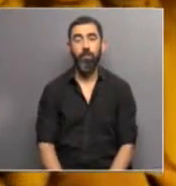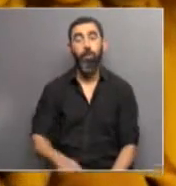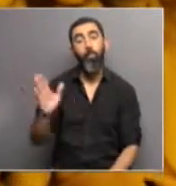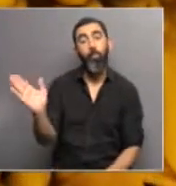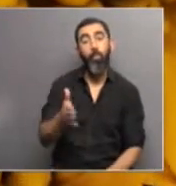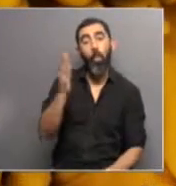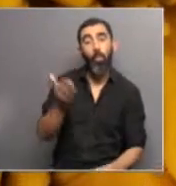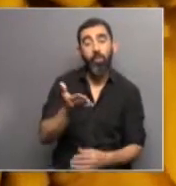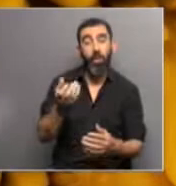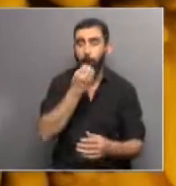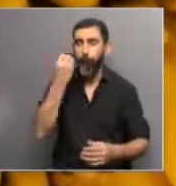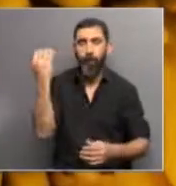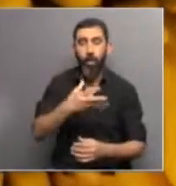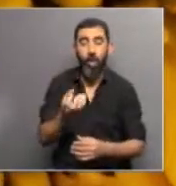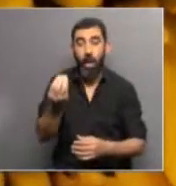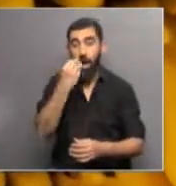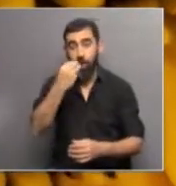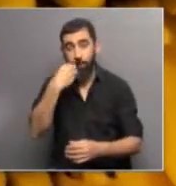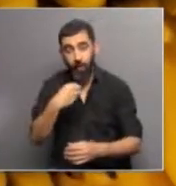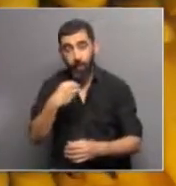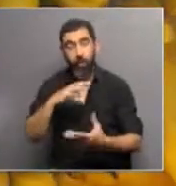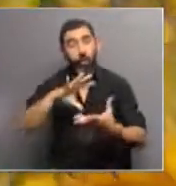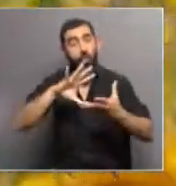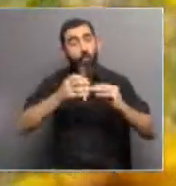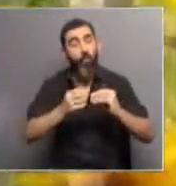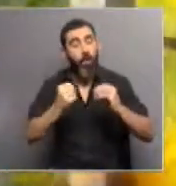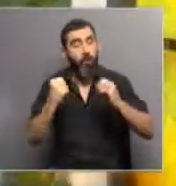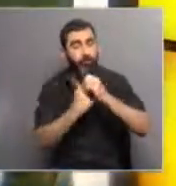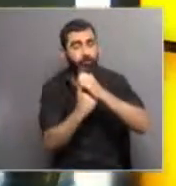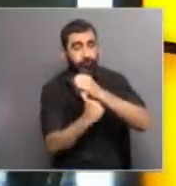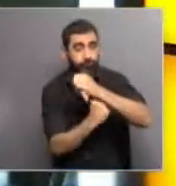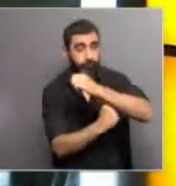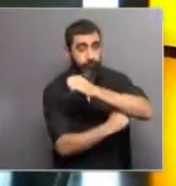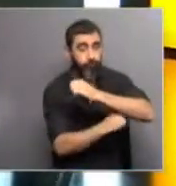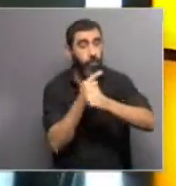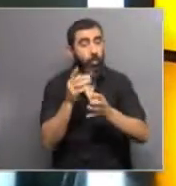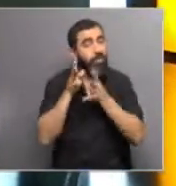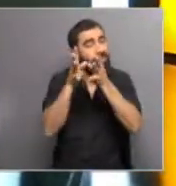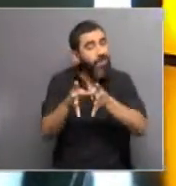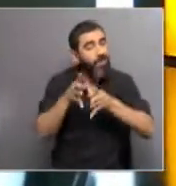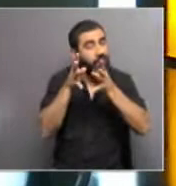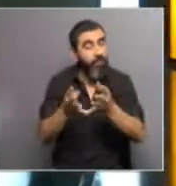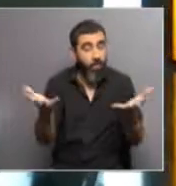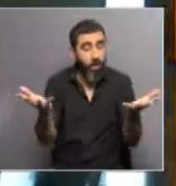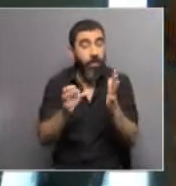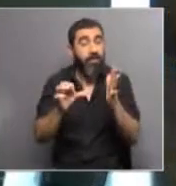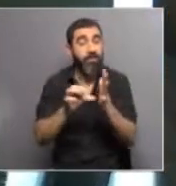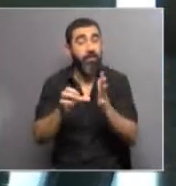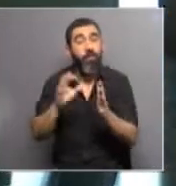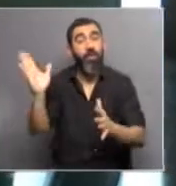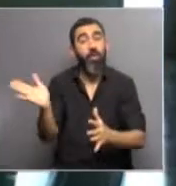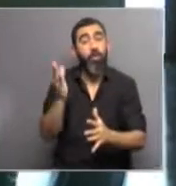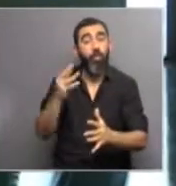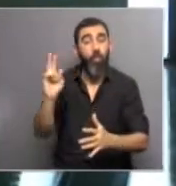Producir cada vez mejores alimentos y de manera más sostenible es uno de los desafíos que enfrenta el sistema productivo